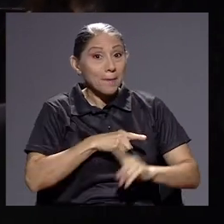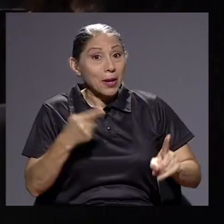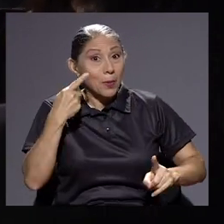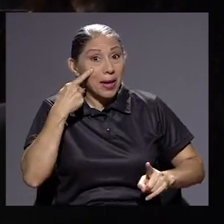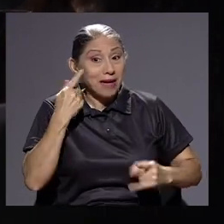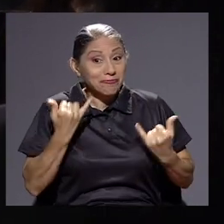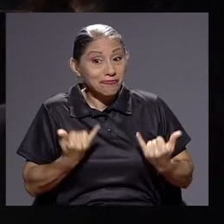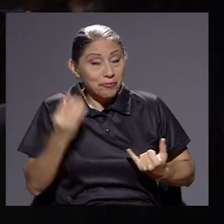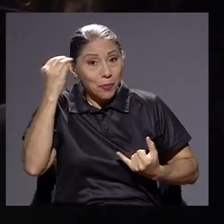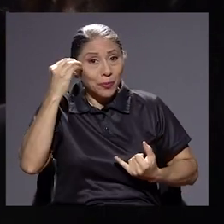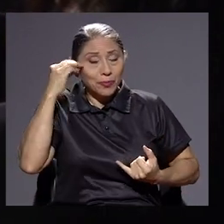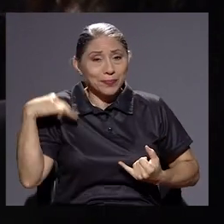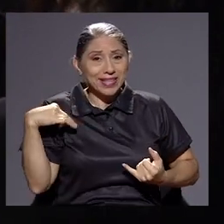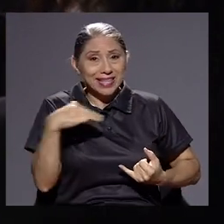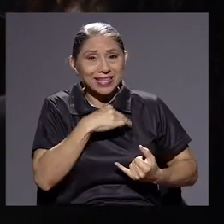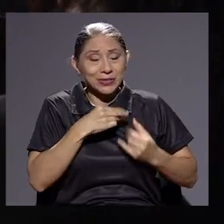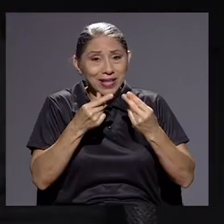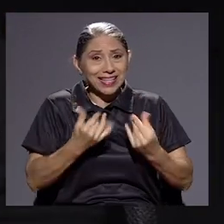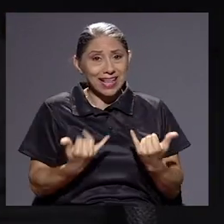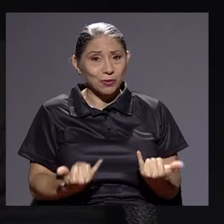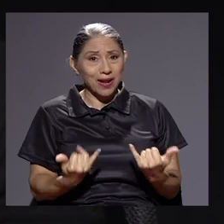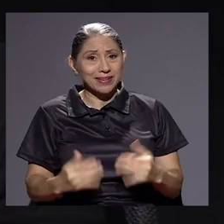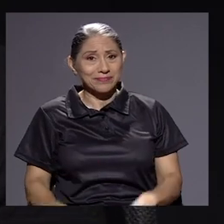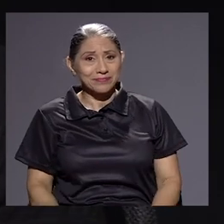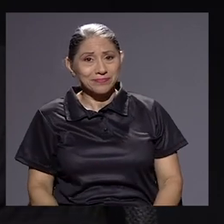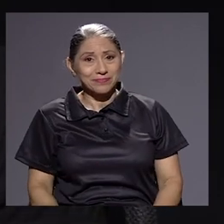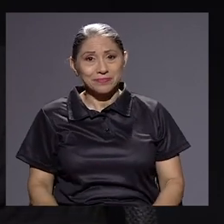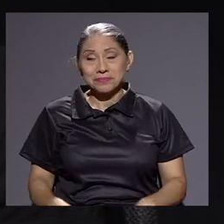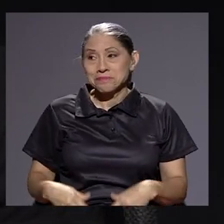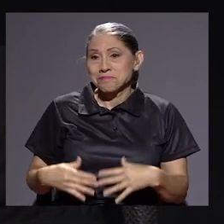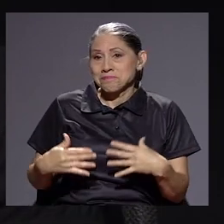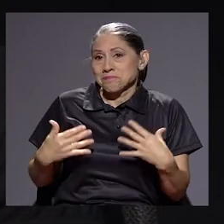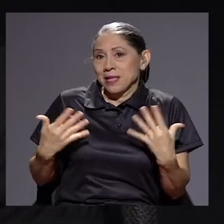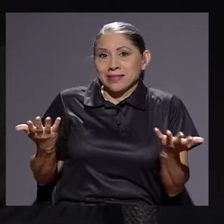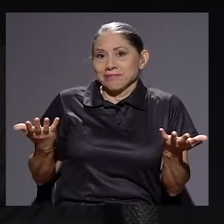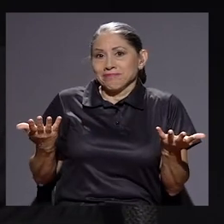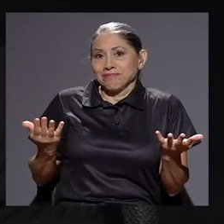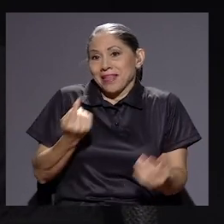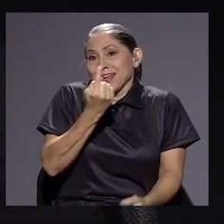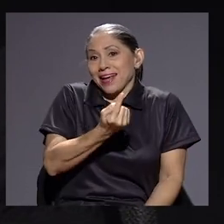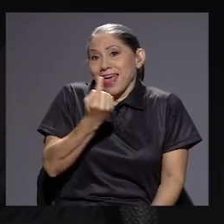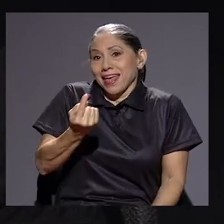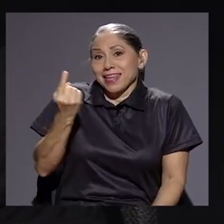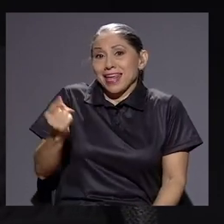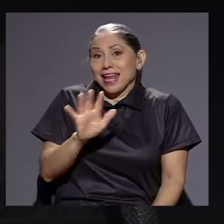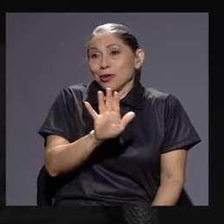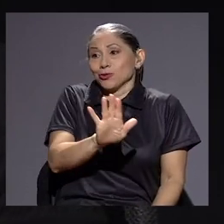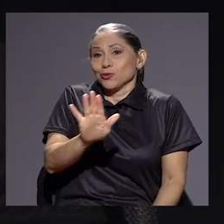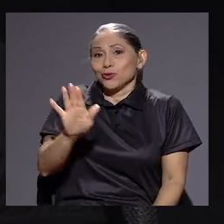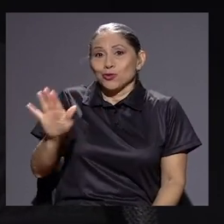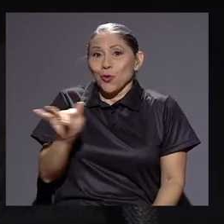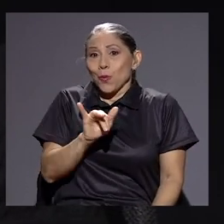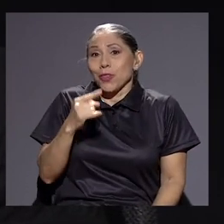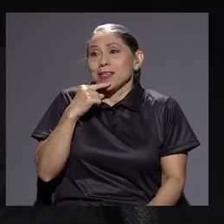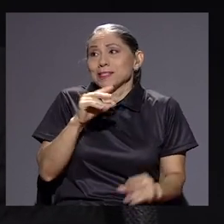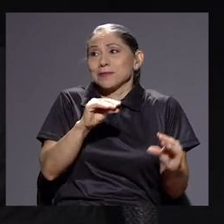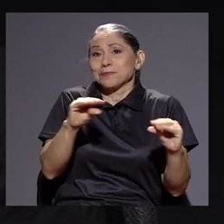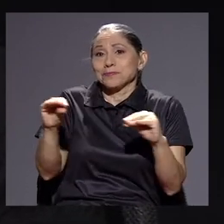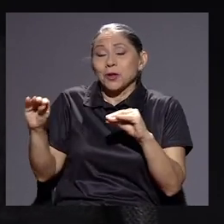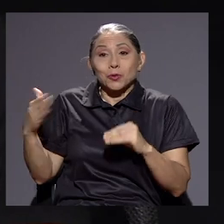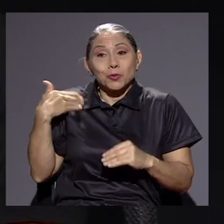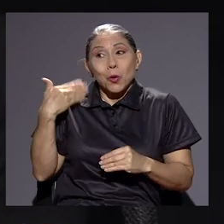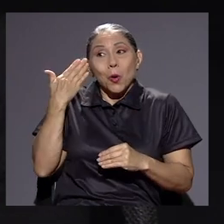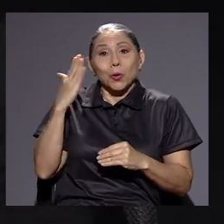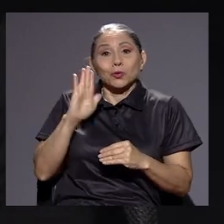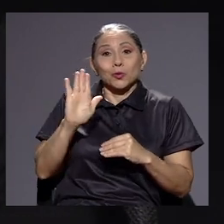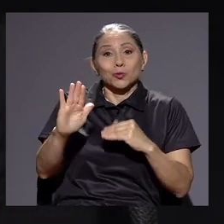ministro de Hacienda actual. Bueno, eh, cada quien, bueno, en lo suyo, como dice, no conozco las limitaciones